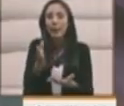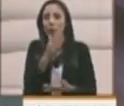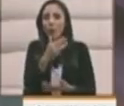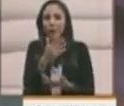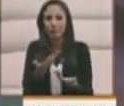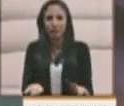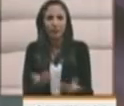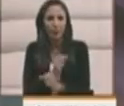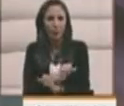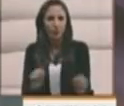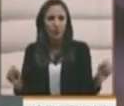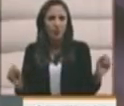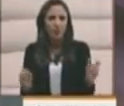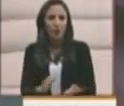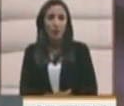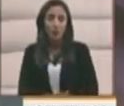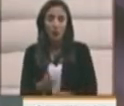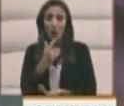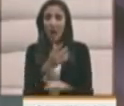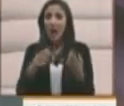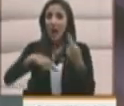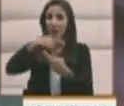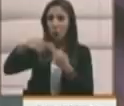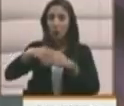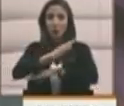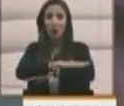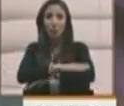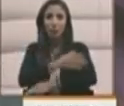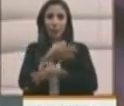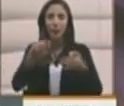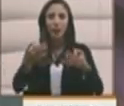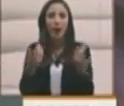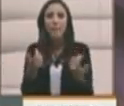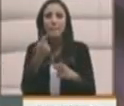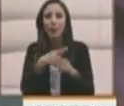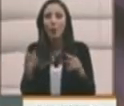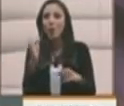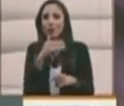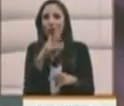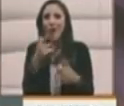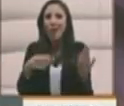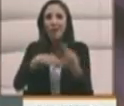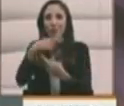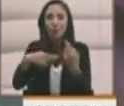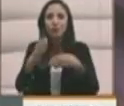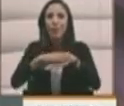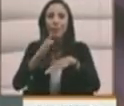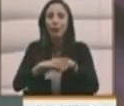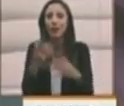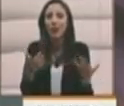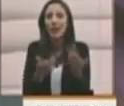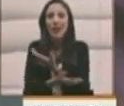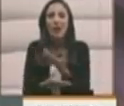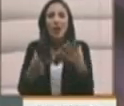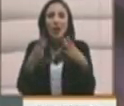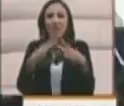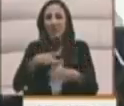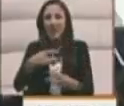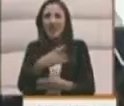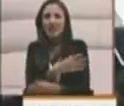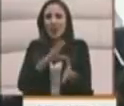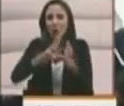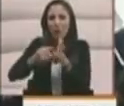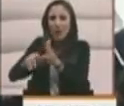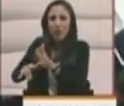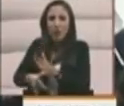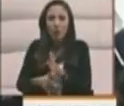¿No? Pero nos dicen disciplina revolucionaria. Entonces, ¿cuál es la disciplina? Miramos hacia un lado y dejamos que las cosas sigan sucediendo.